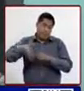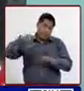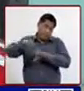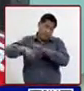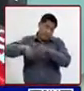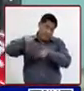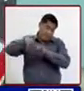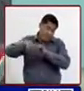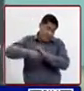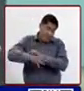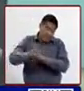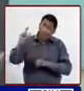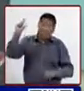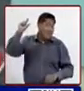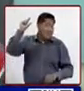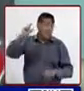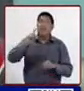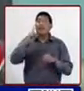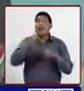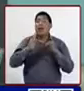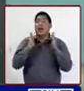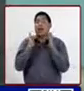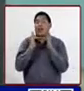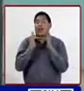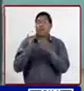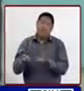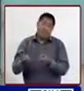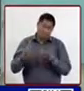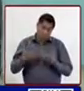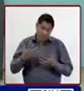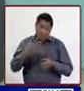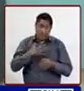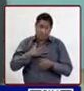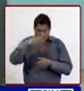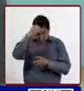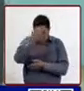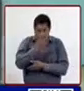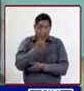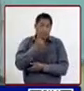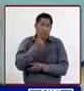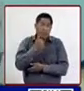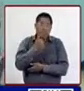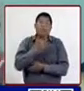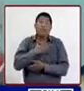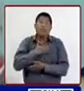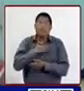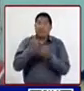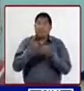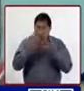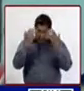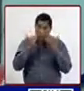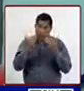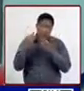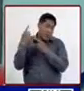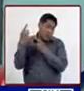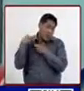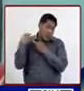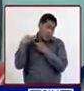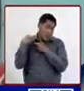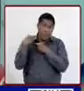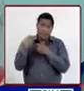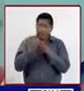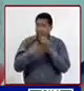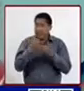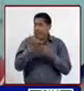dado, que nos ha dado a coger una camita para mis hijos y para mí, ¿no? Y muchas gracias a los encargados que están en la